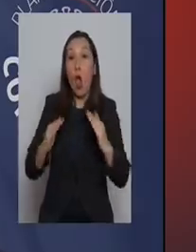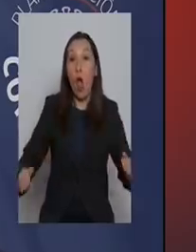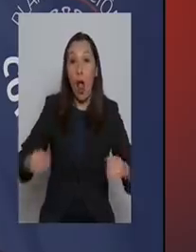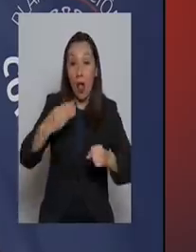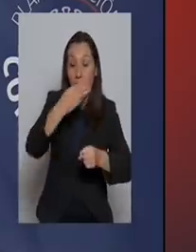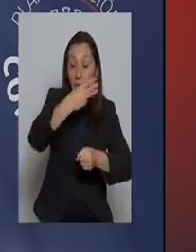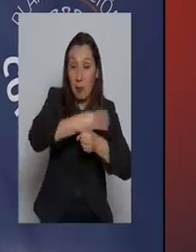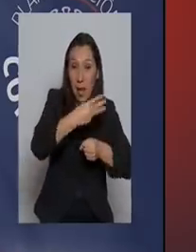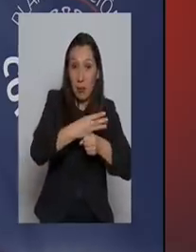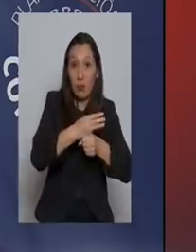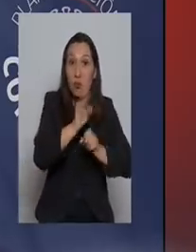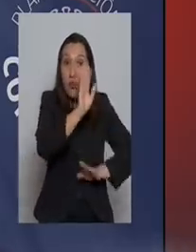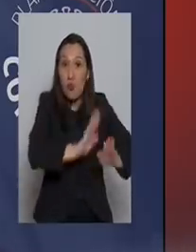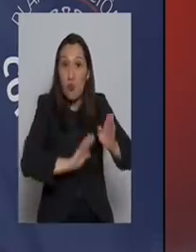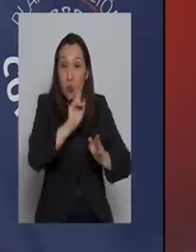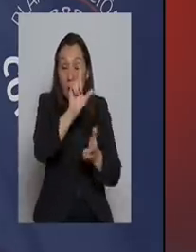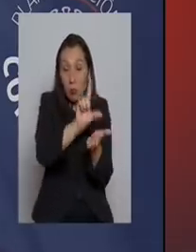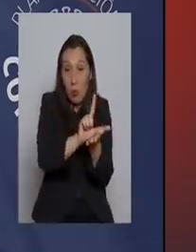adulto mayor